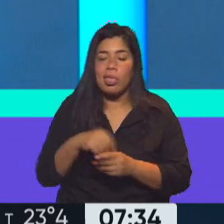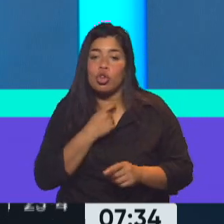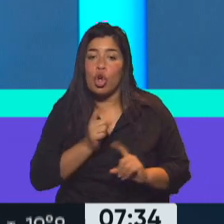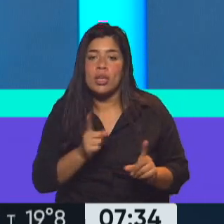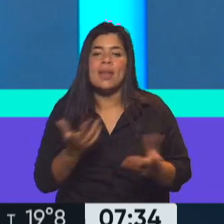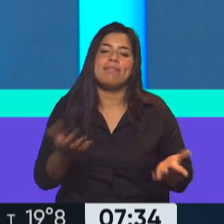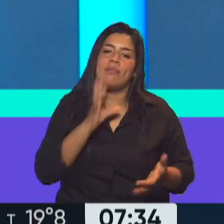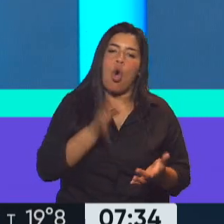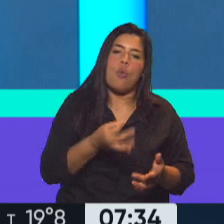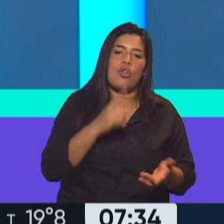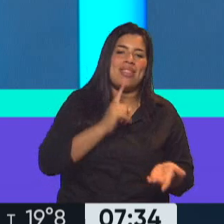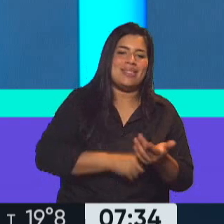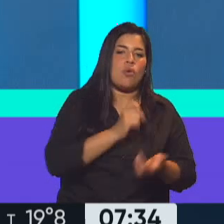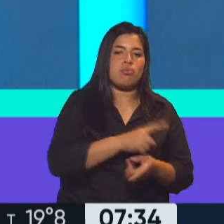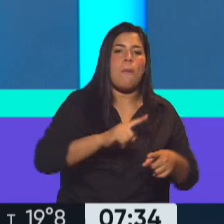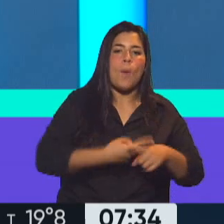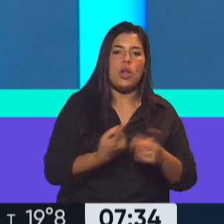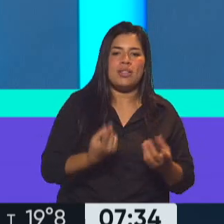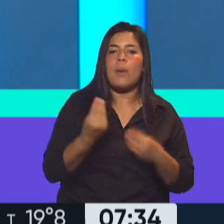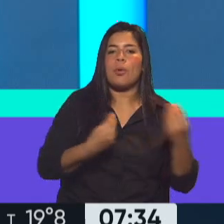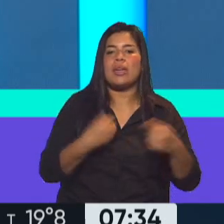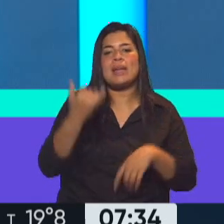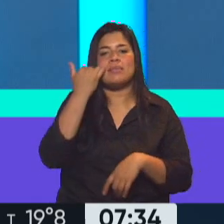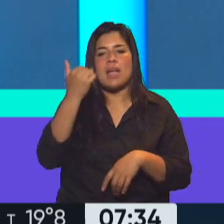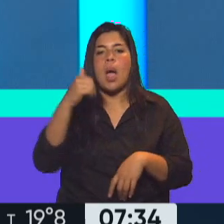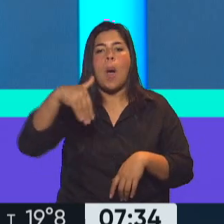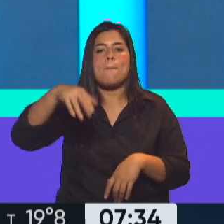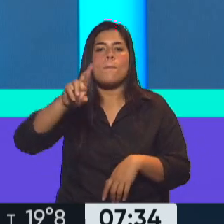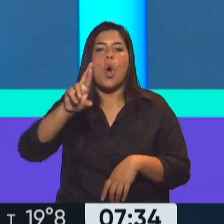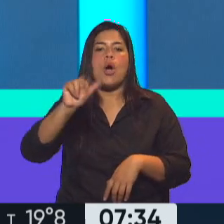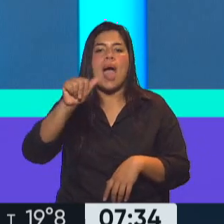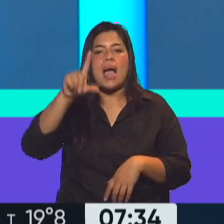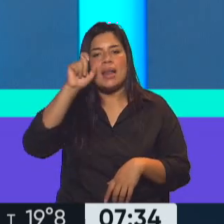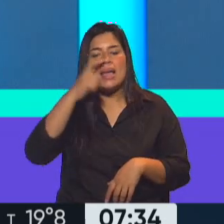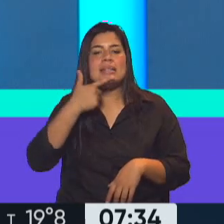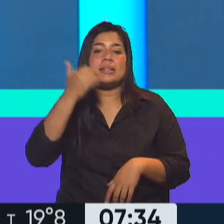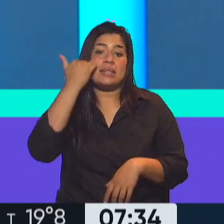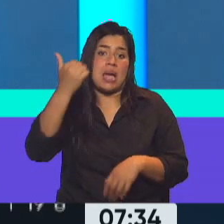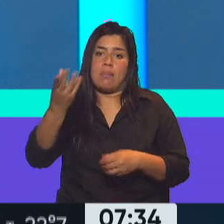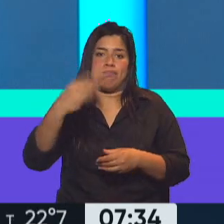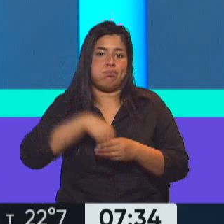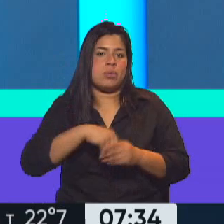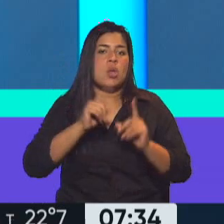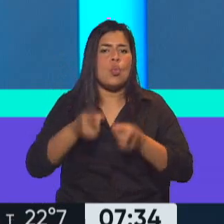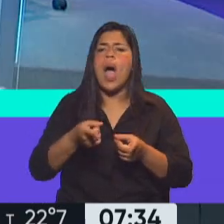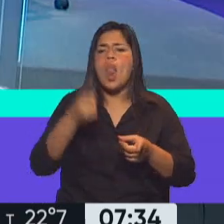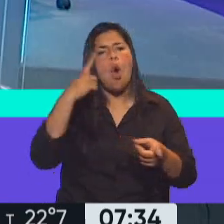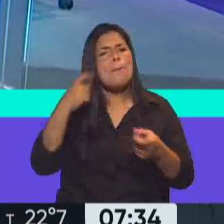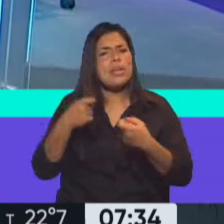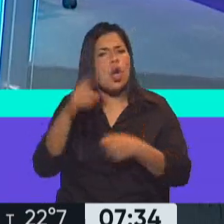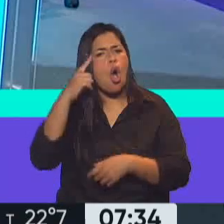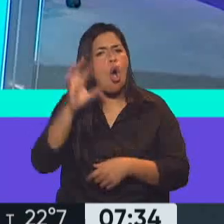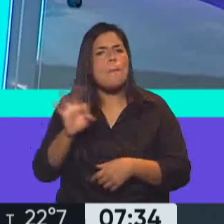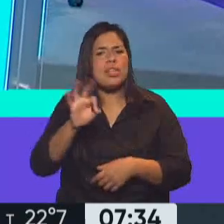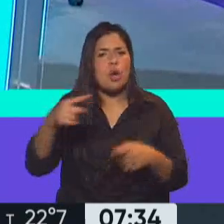en el contexto de quien sí va a estar es Gerardo Morales, el gobernador de la provincia de Jujuy, que ya ha mostrado diferencias. Su interna, ¿no? Bueno, no